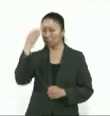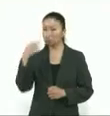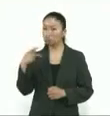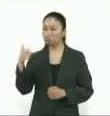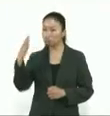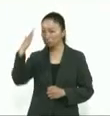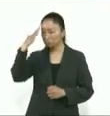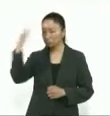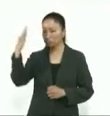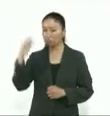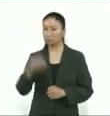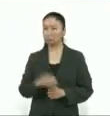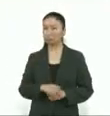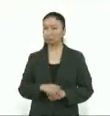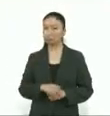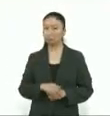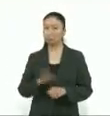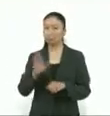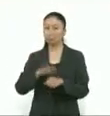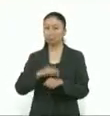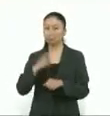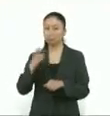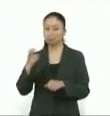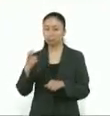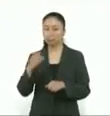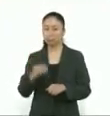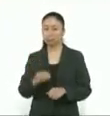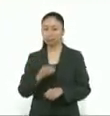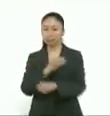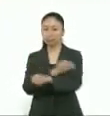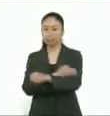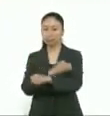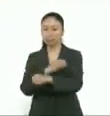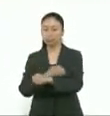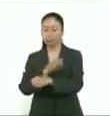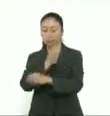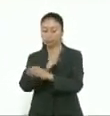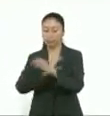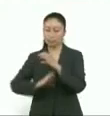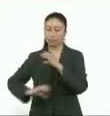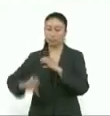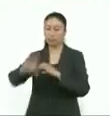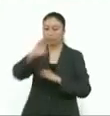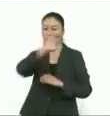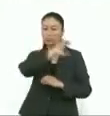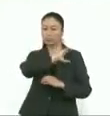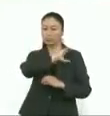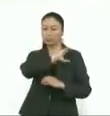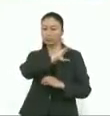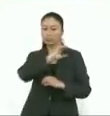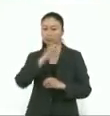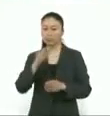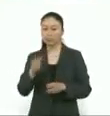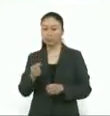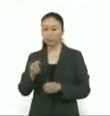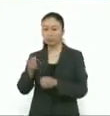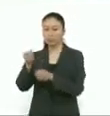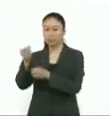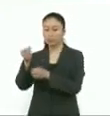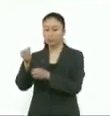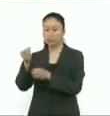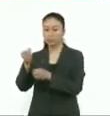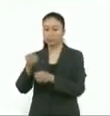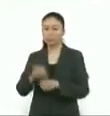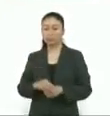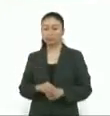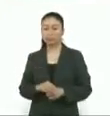liderazgo. Por lo tanto, señora compañera Claudia, le hacemos entrega del bastón de mando y